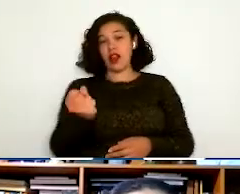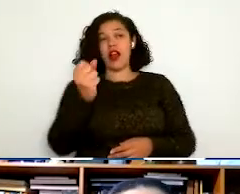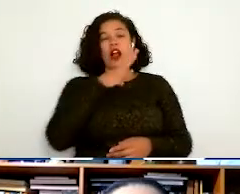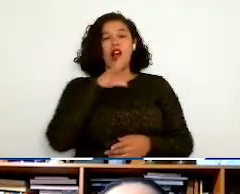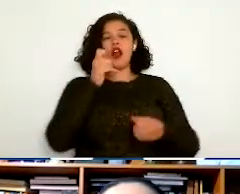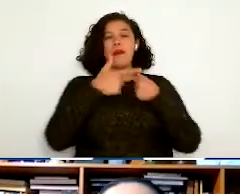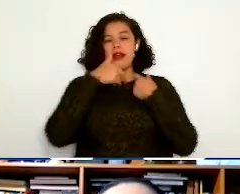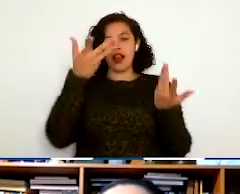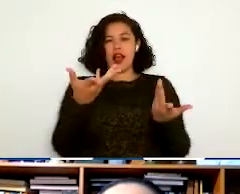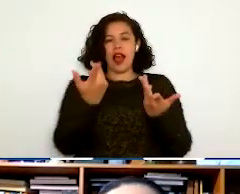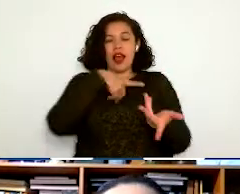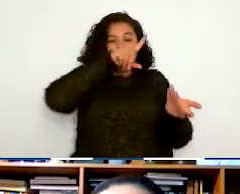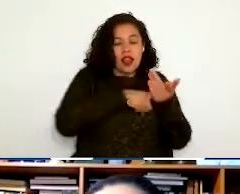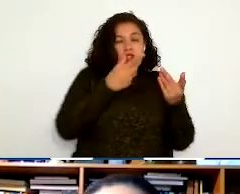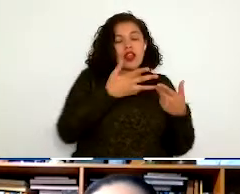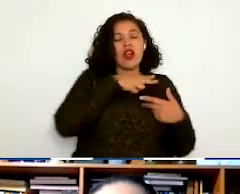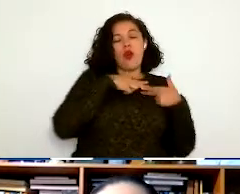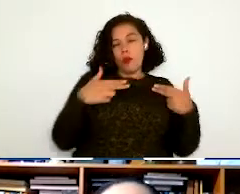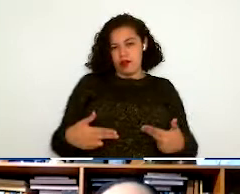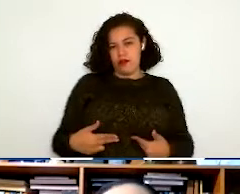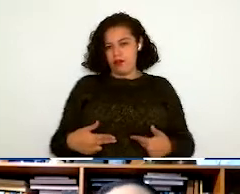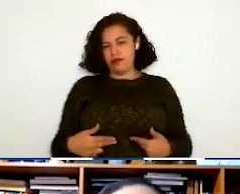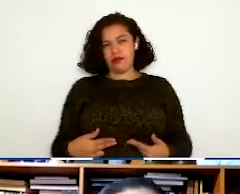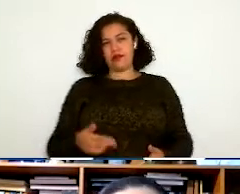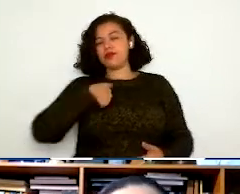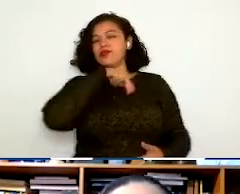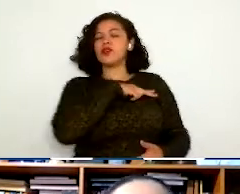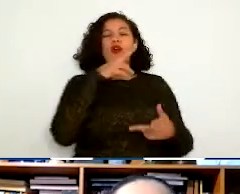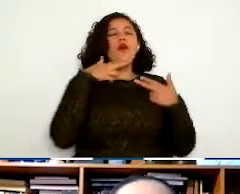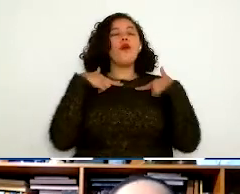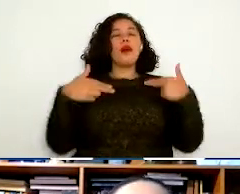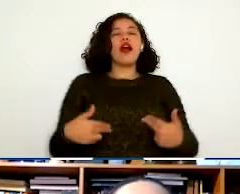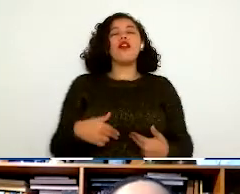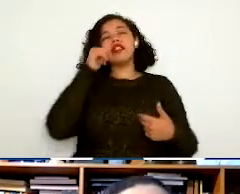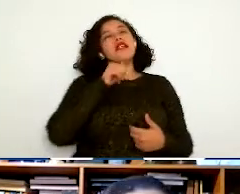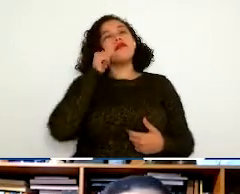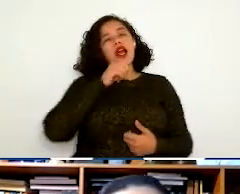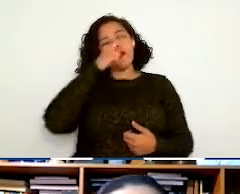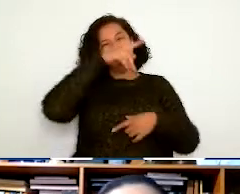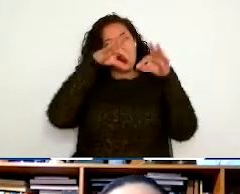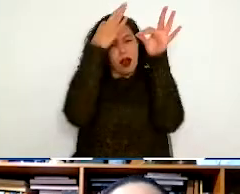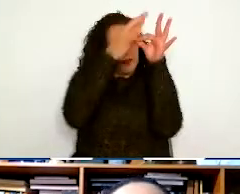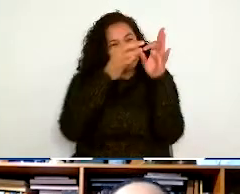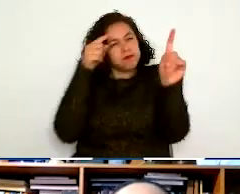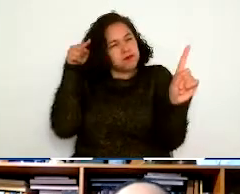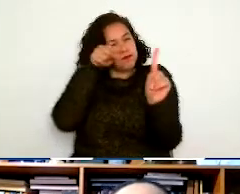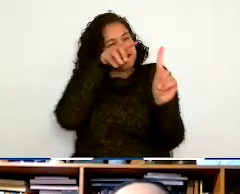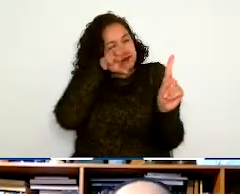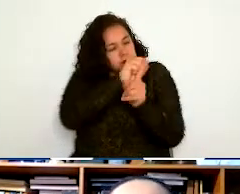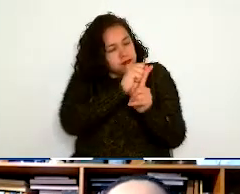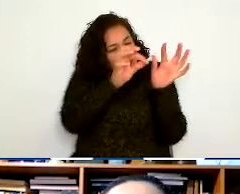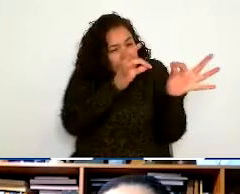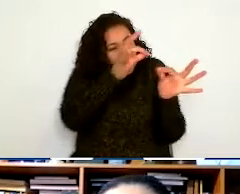decir, todo el tiempo los seres humanos estamos deseosos de llegar a esa excelencia, de llegar a dar